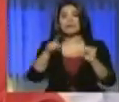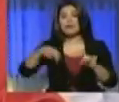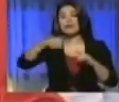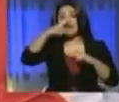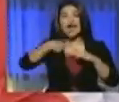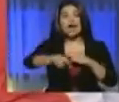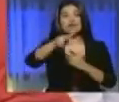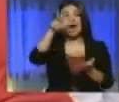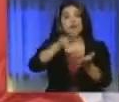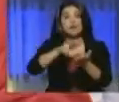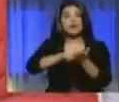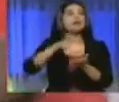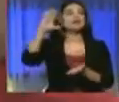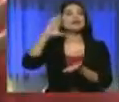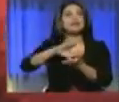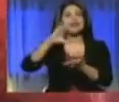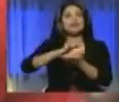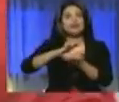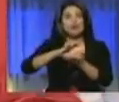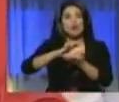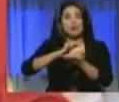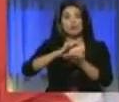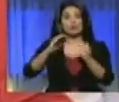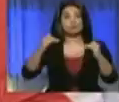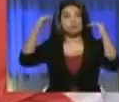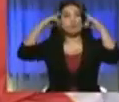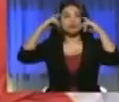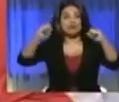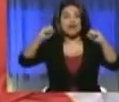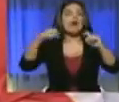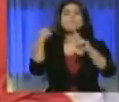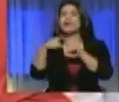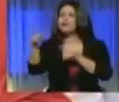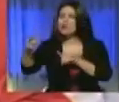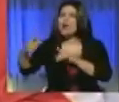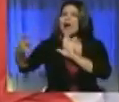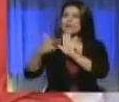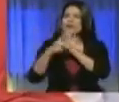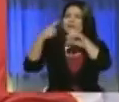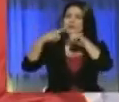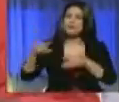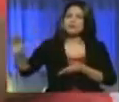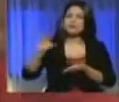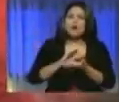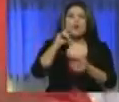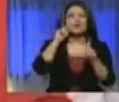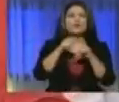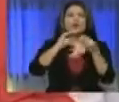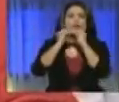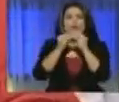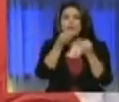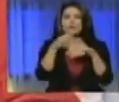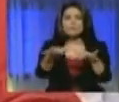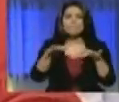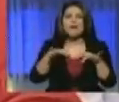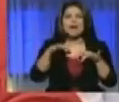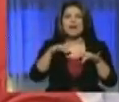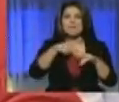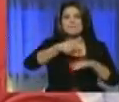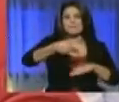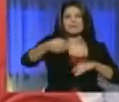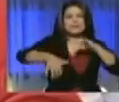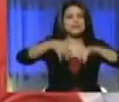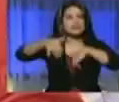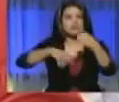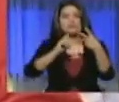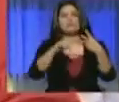alto rendimiento, más todo lo que estamos haciendo, la piscina que está aprobado para repararla y poner en buenas condiciones, la pista del atletismo, estamos obligados en el nuevo ciclo